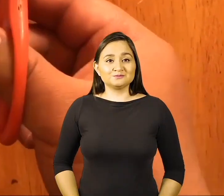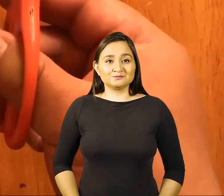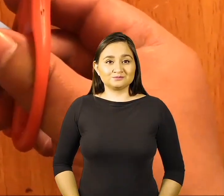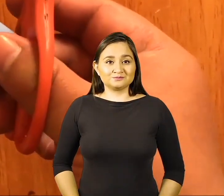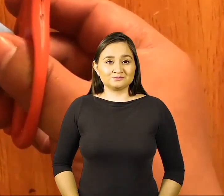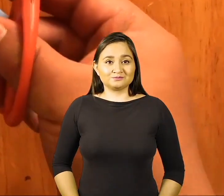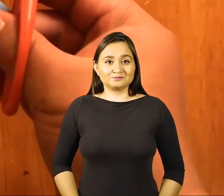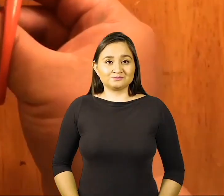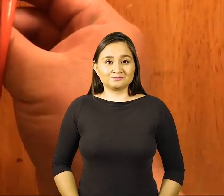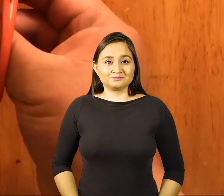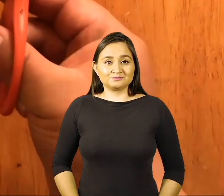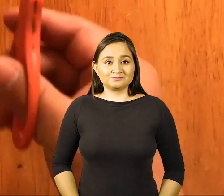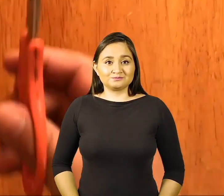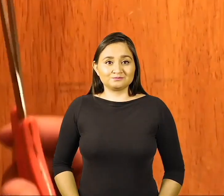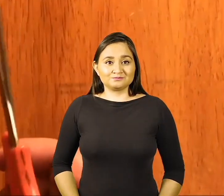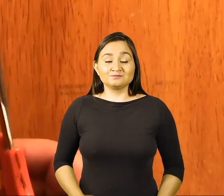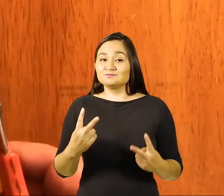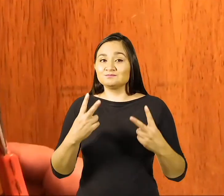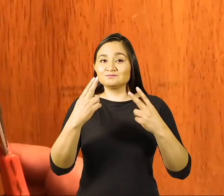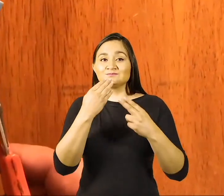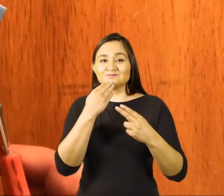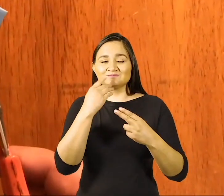cortamos de la siguiente manera.